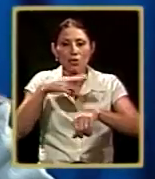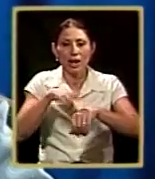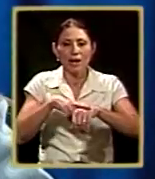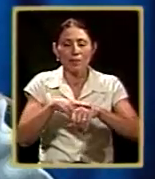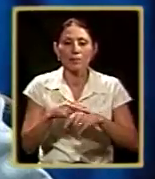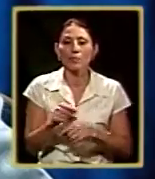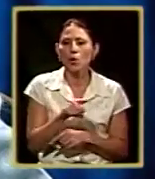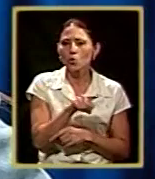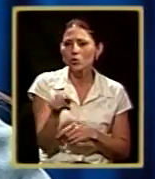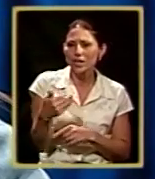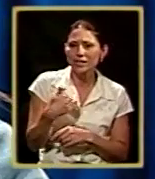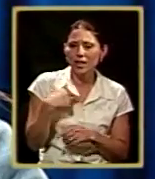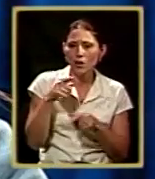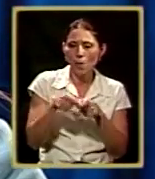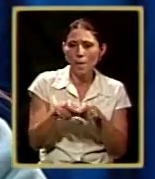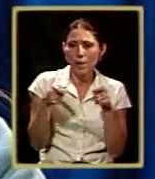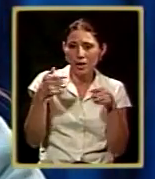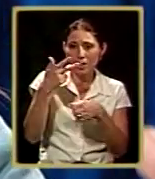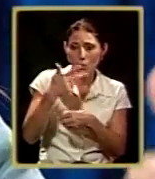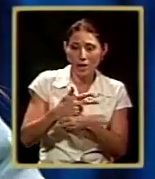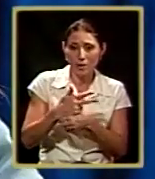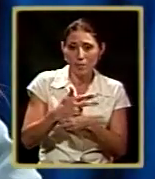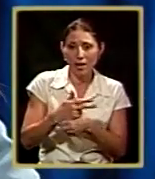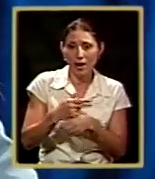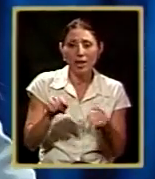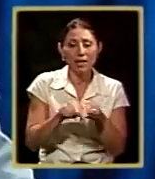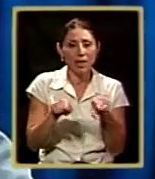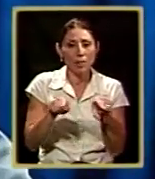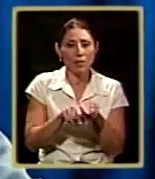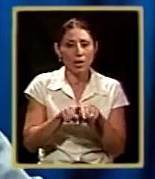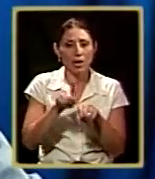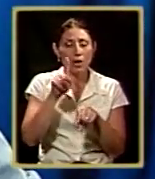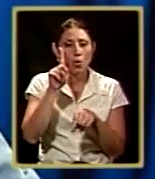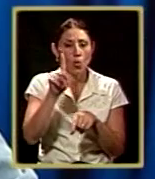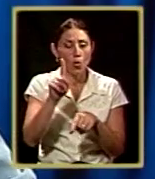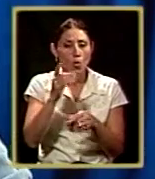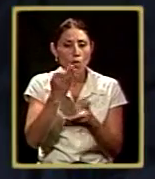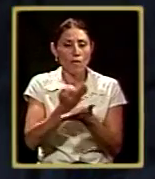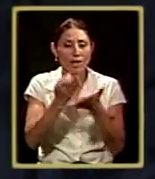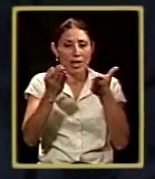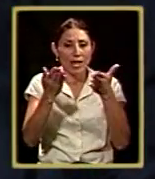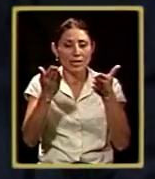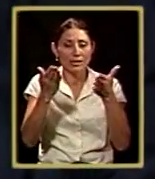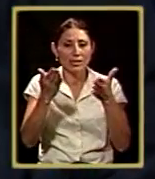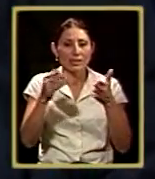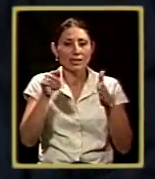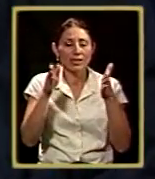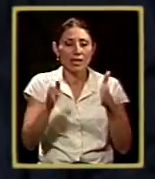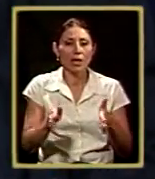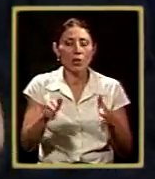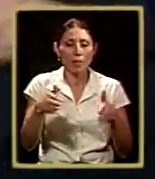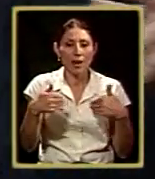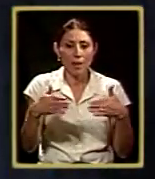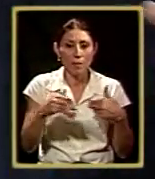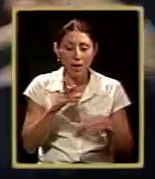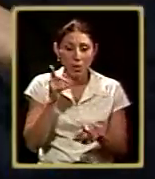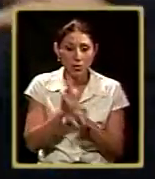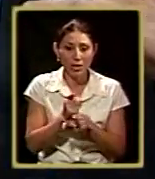un diario en Guatemala y hay un financiero en Panamá, ¿es correcto eso? Exacto. Ajá. Así es.